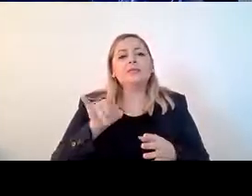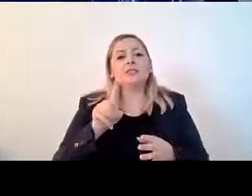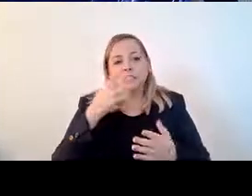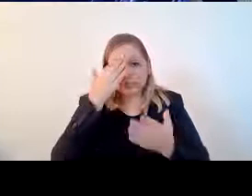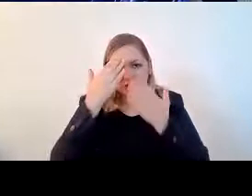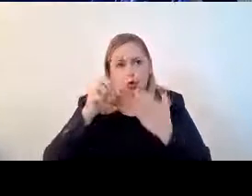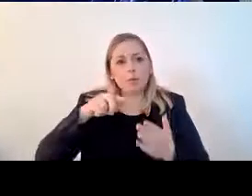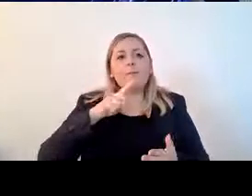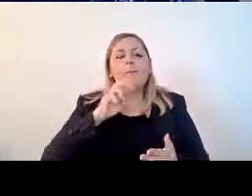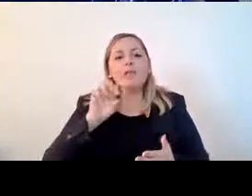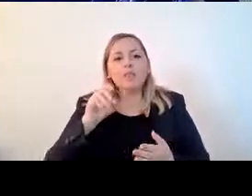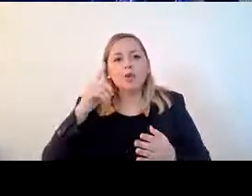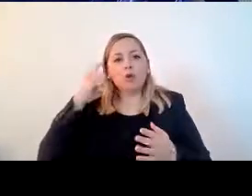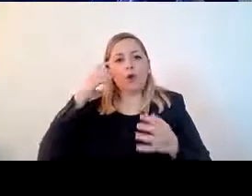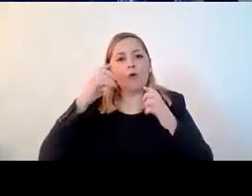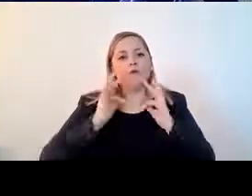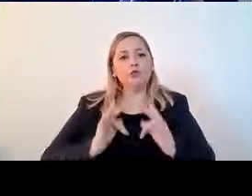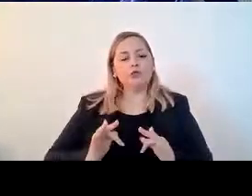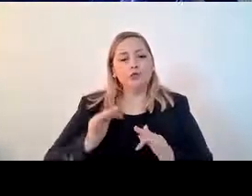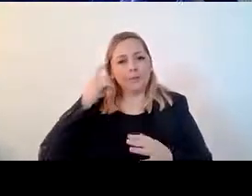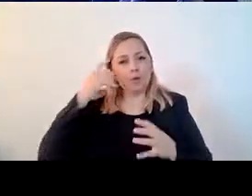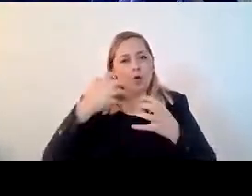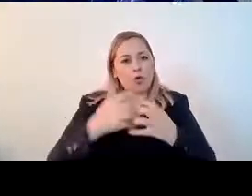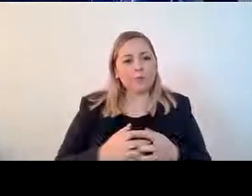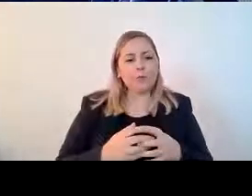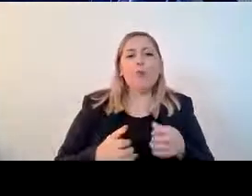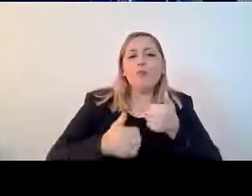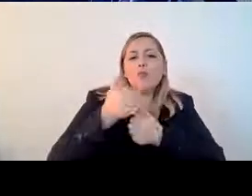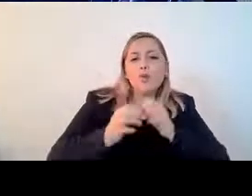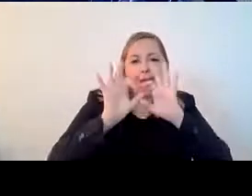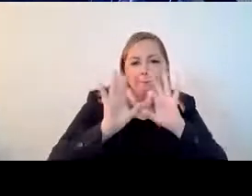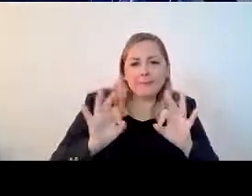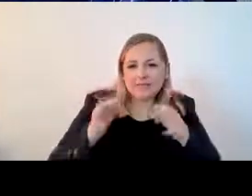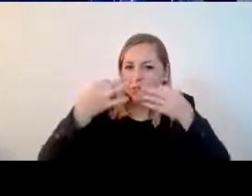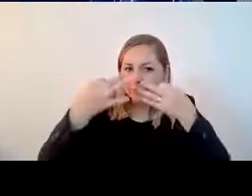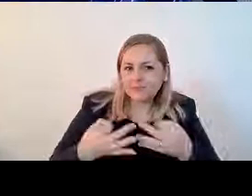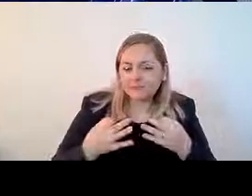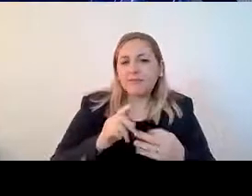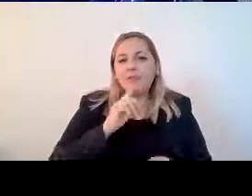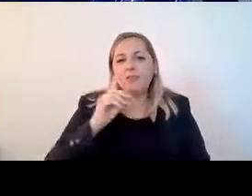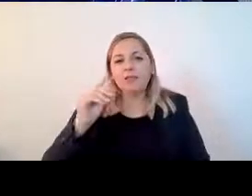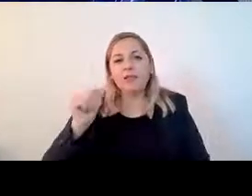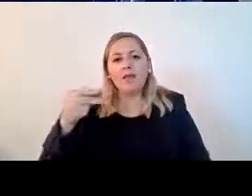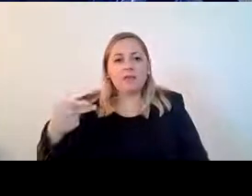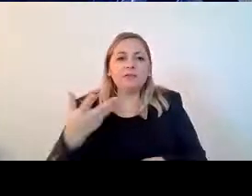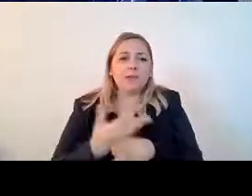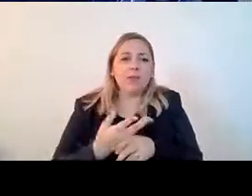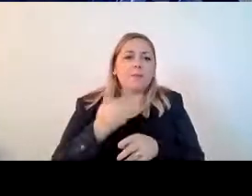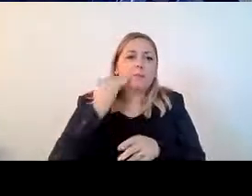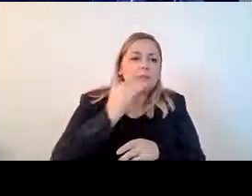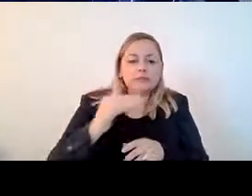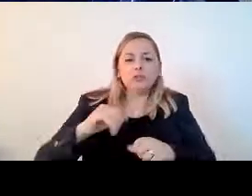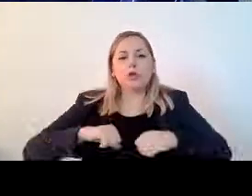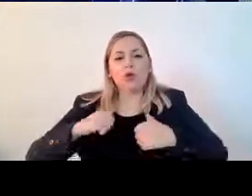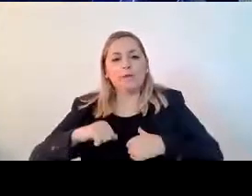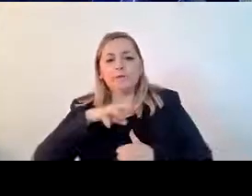funciones cognitivas, pruebas específicas para TDAH, donde existen versiones para niños, para adolescentes, para adultos.